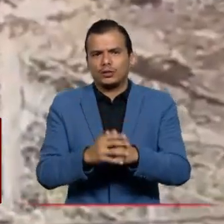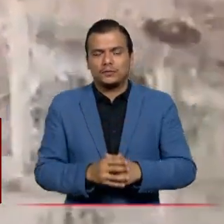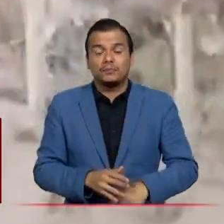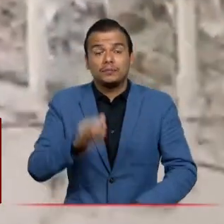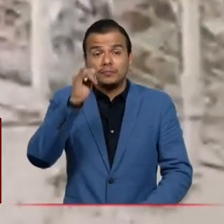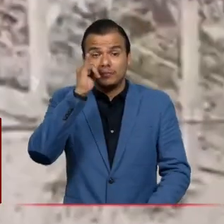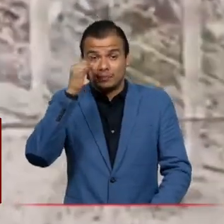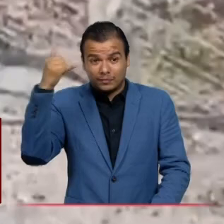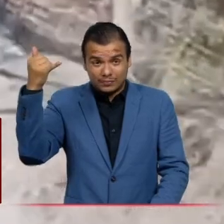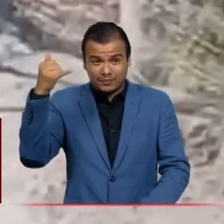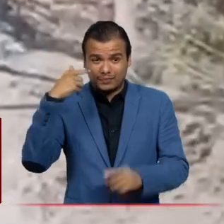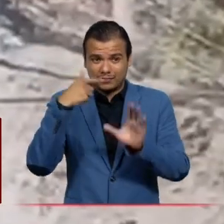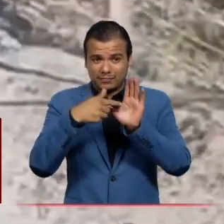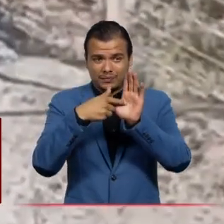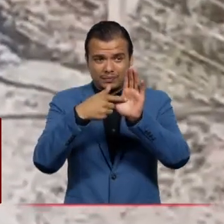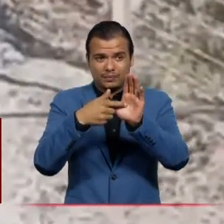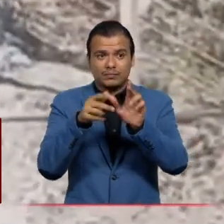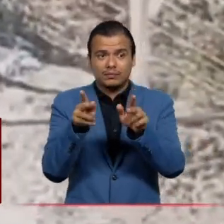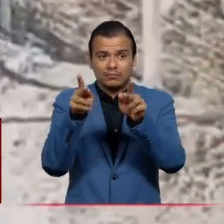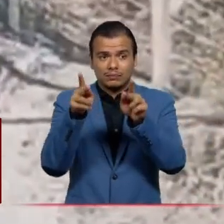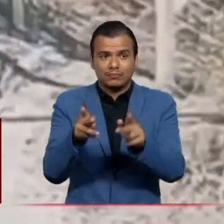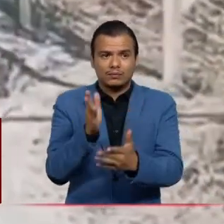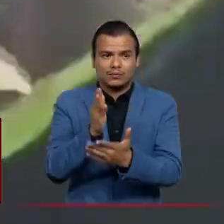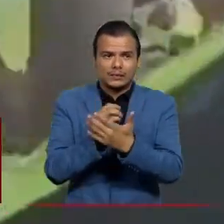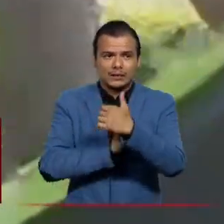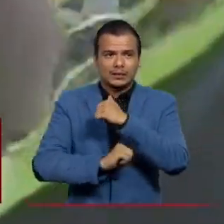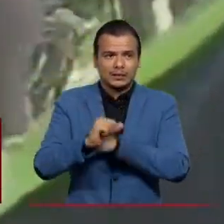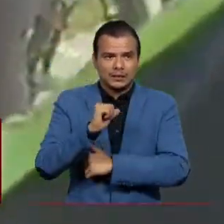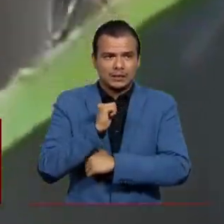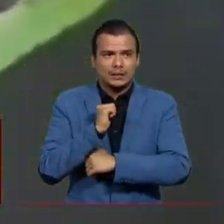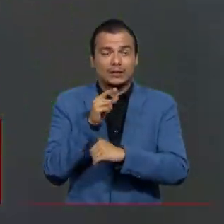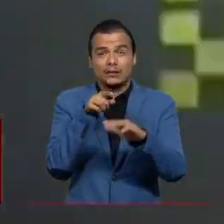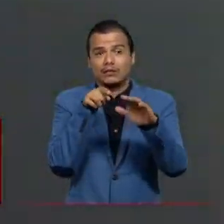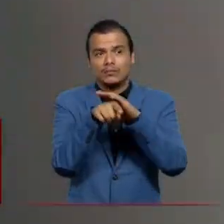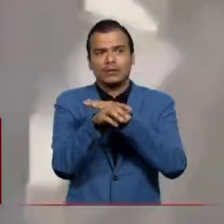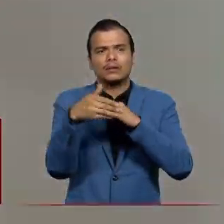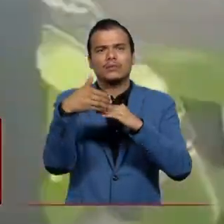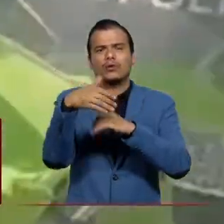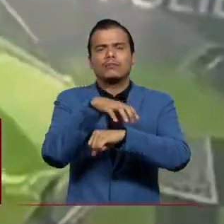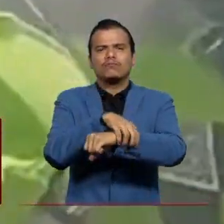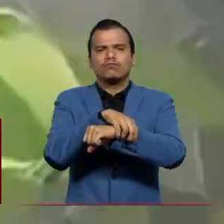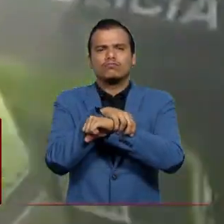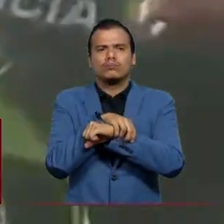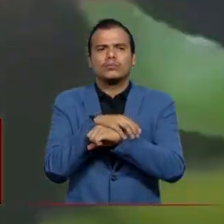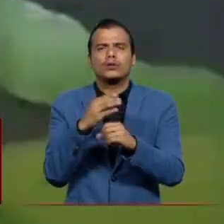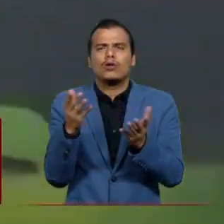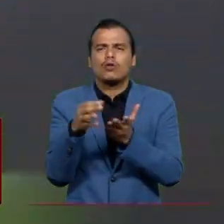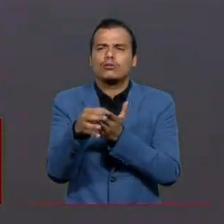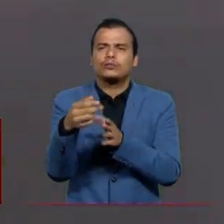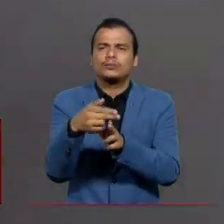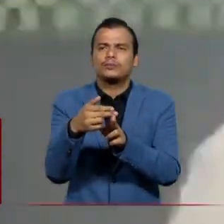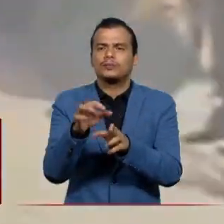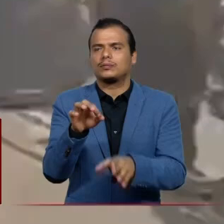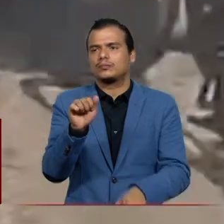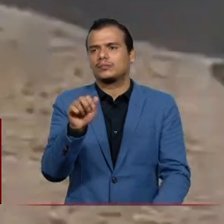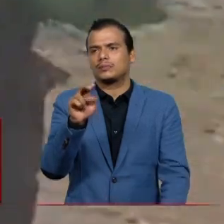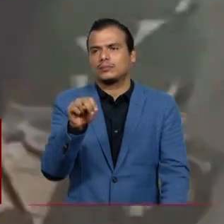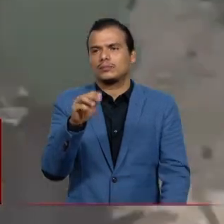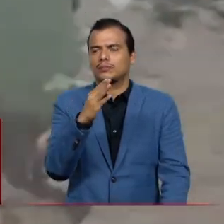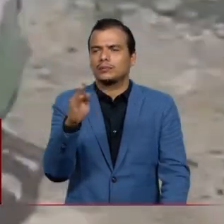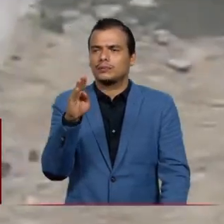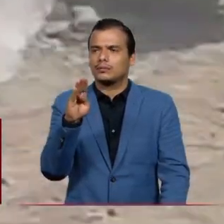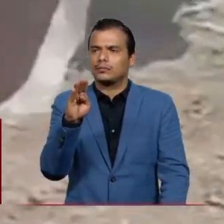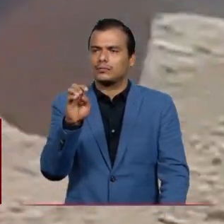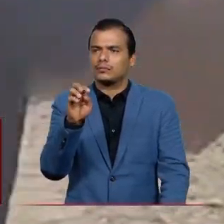seguridad registraron la huida del sicario herido quien Fue capturado horas después en la Vereda San Bernardino y mientras las autoridades siguen